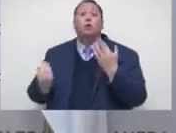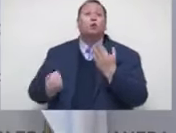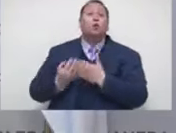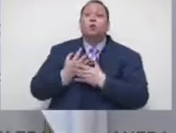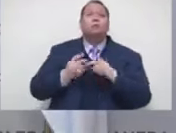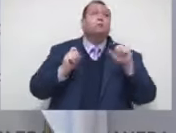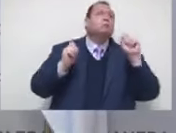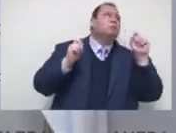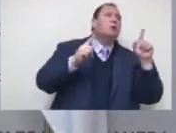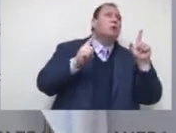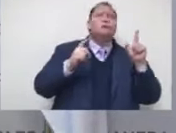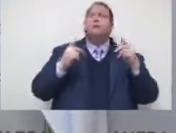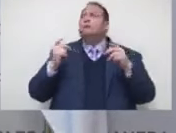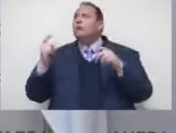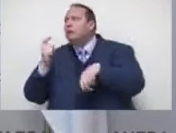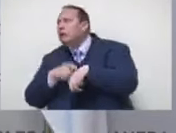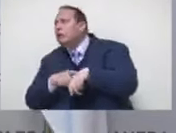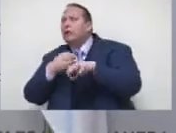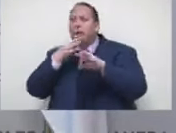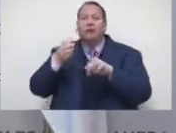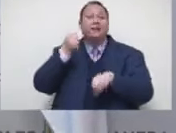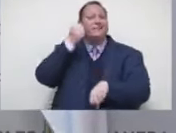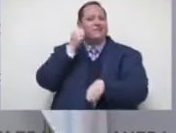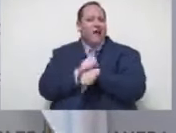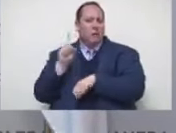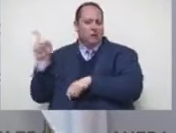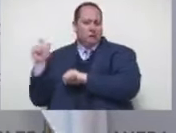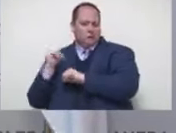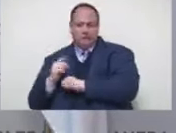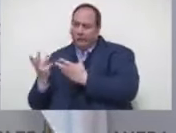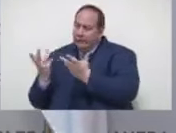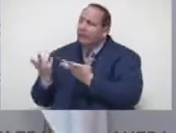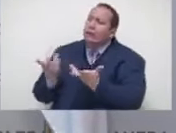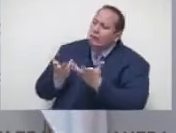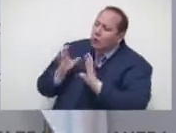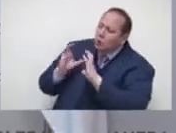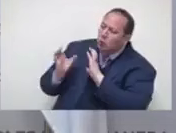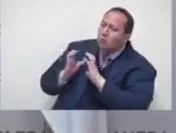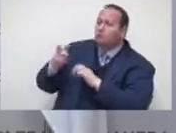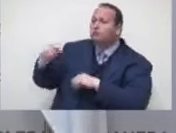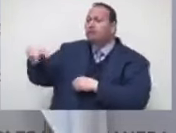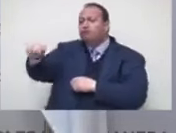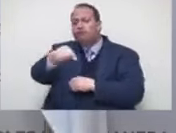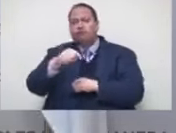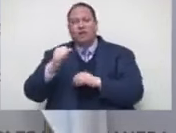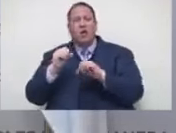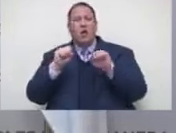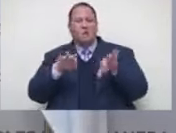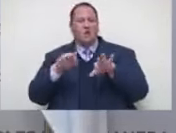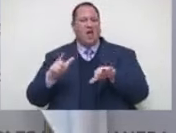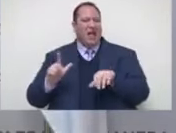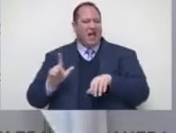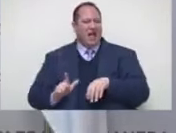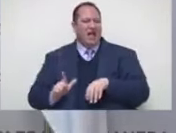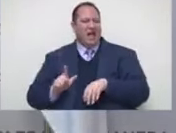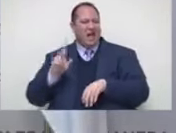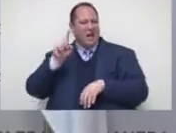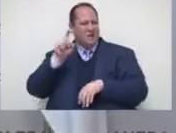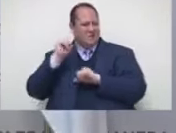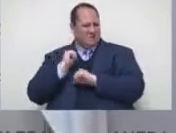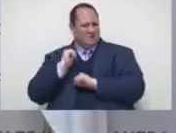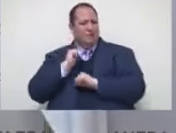todo momento con el secretario del agua y con los organismos directamente. Les estoy pidiendo la